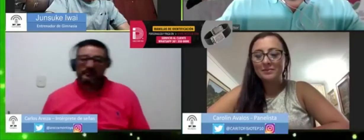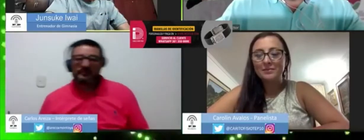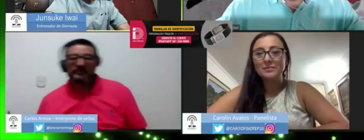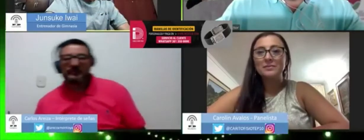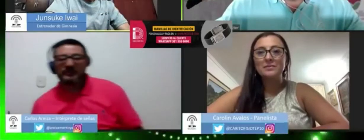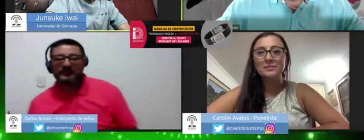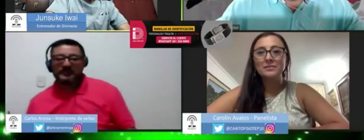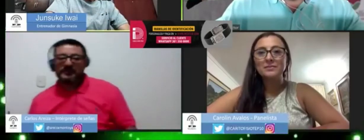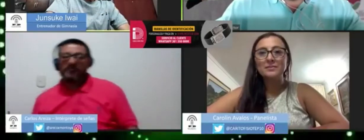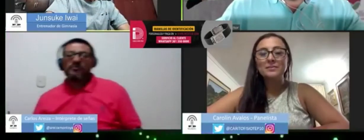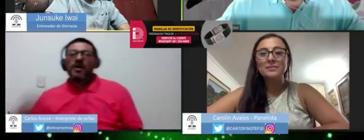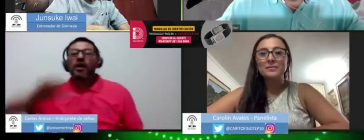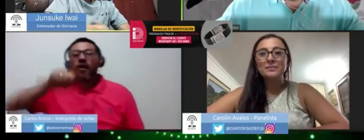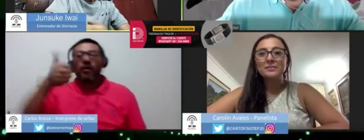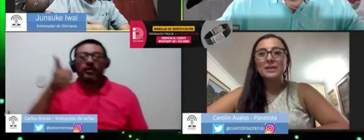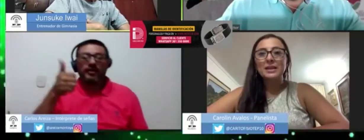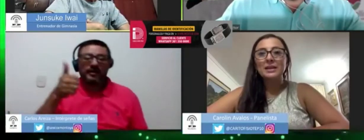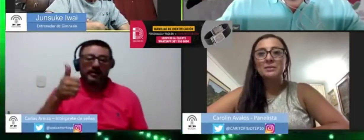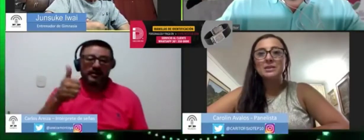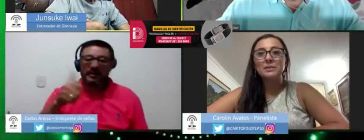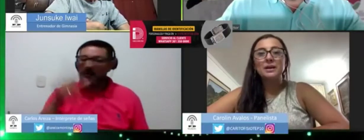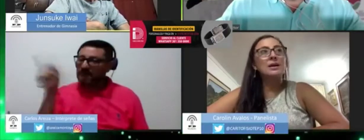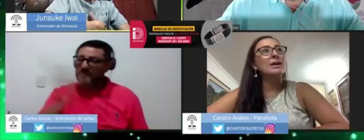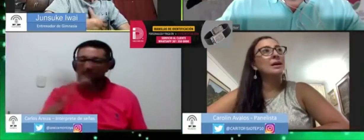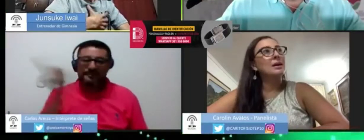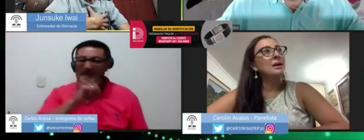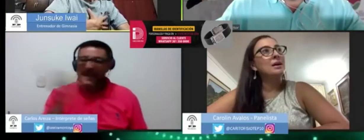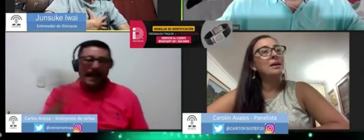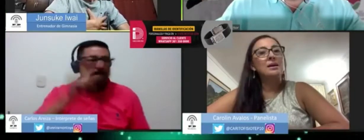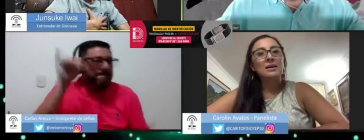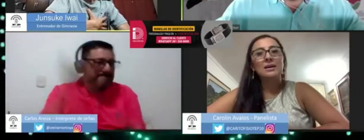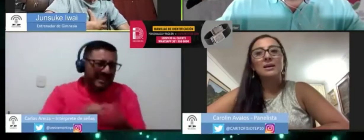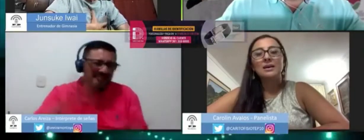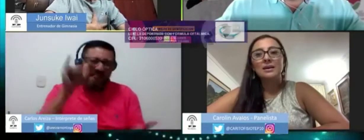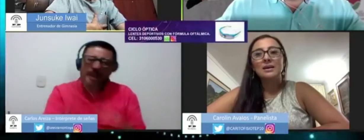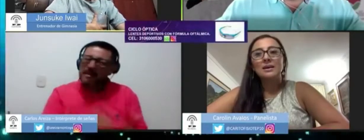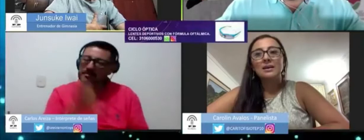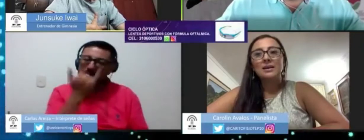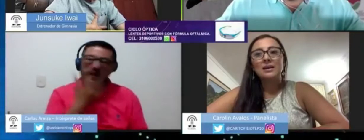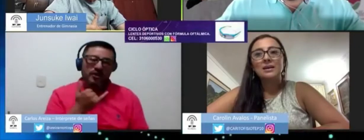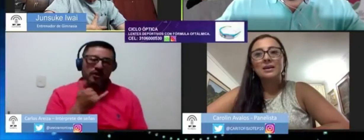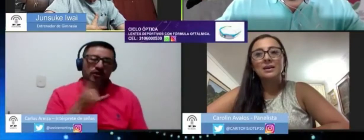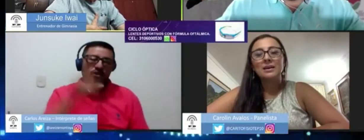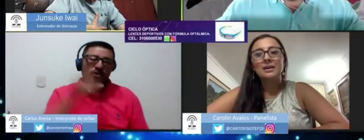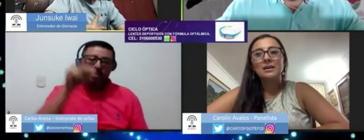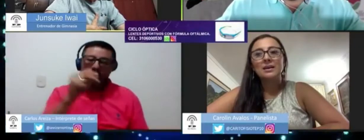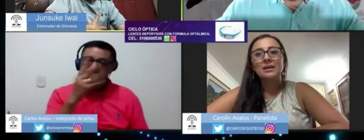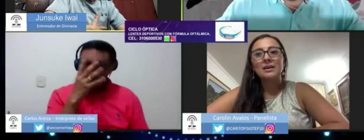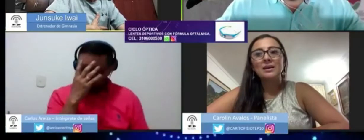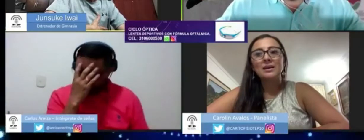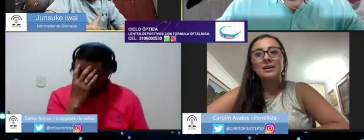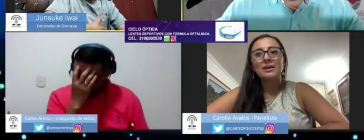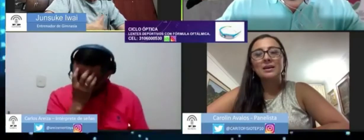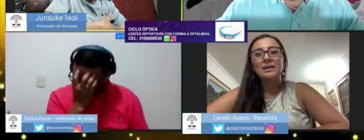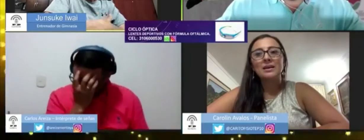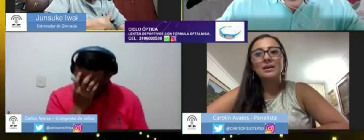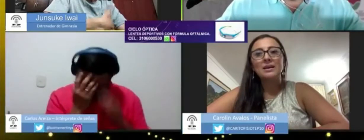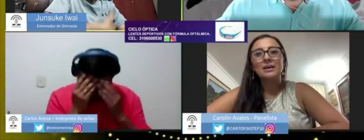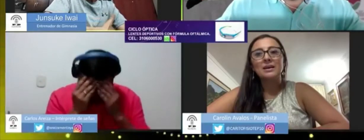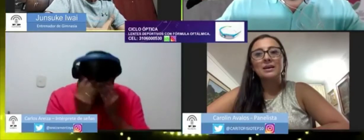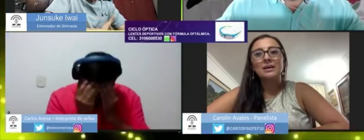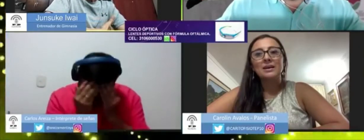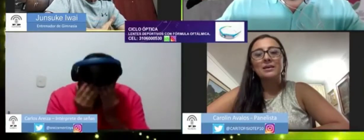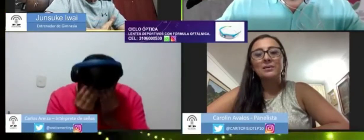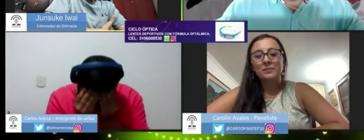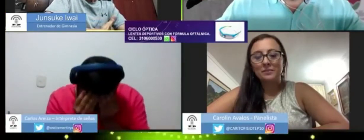equivocación, pero no misma equivocación. Es una vergüenza, o sea, una persona